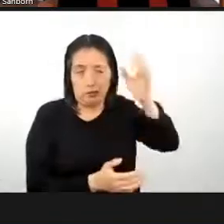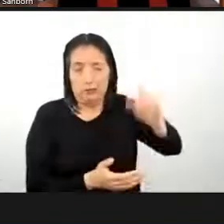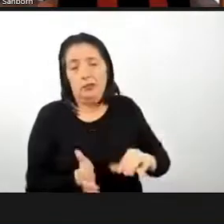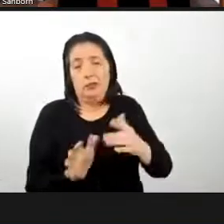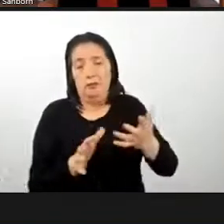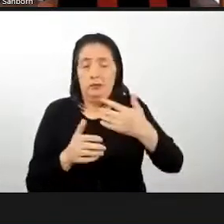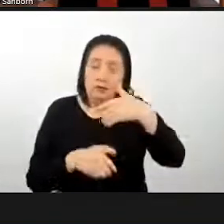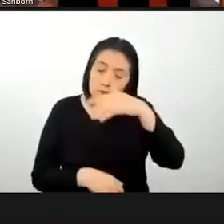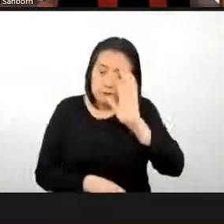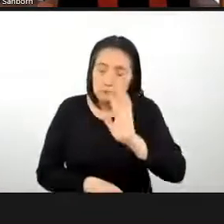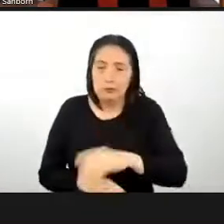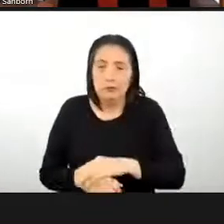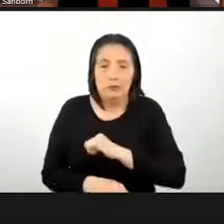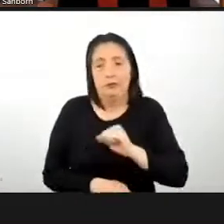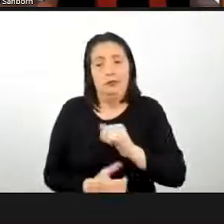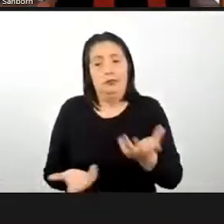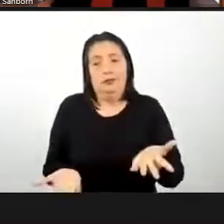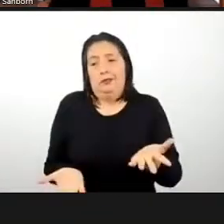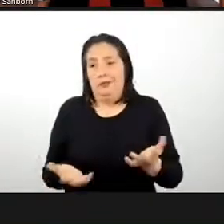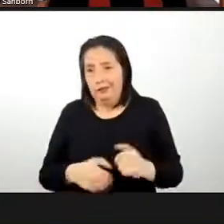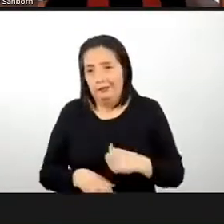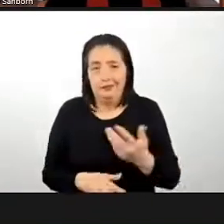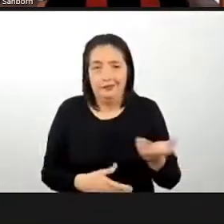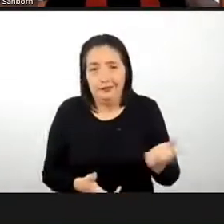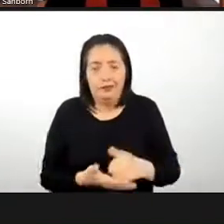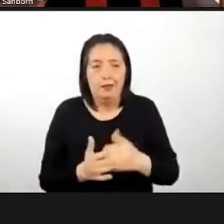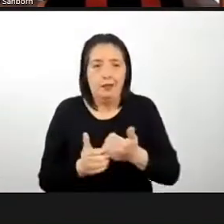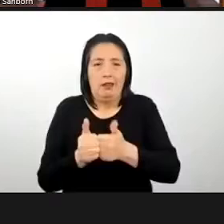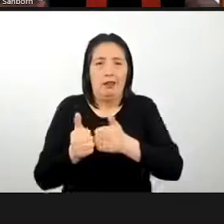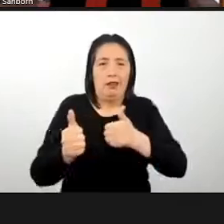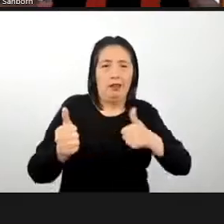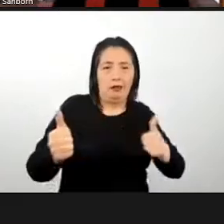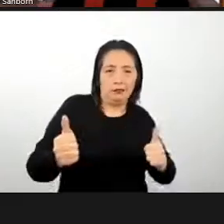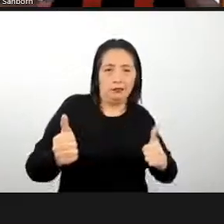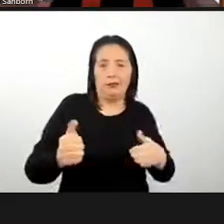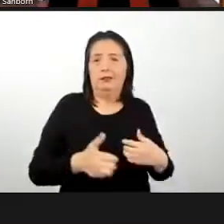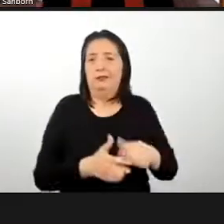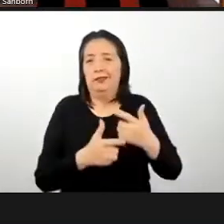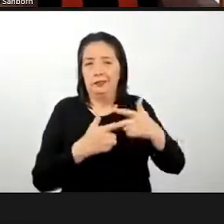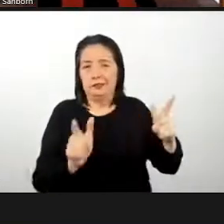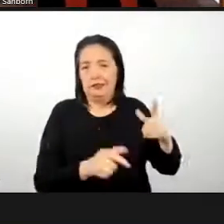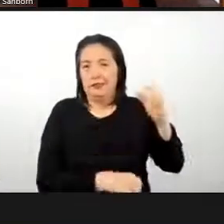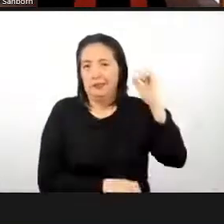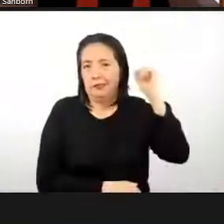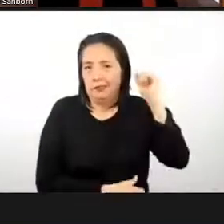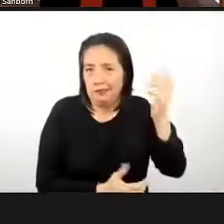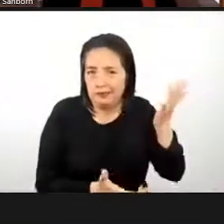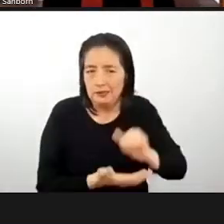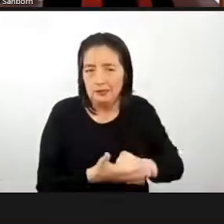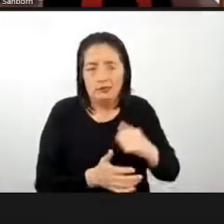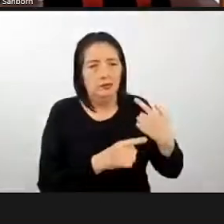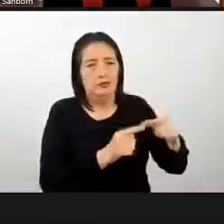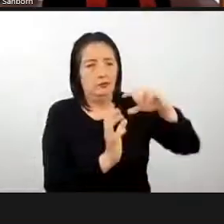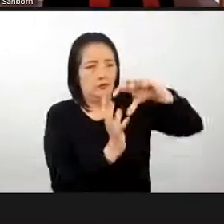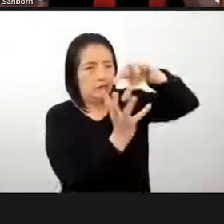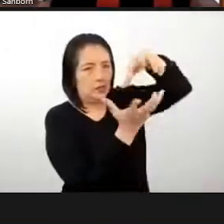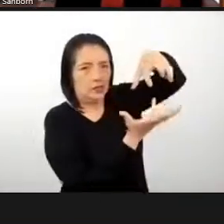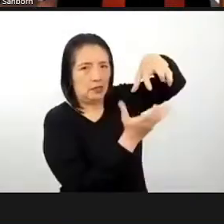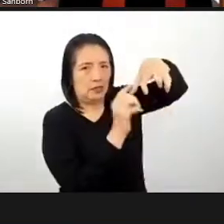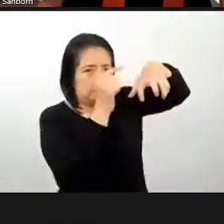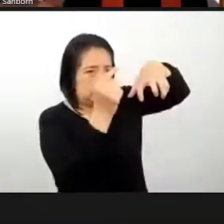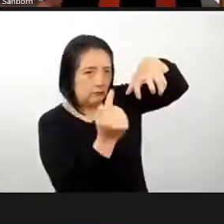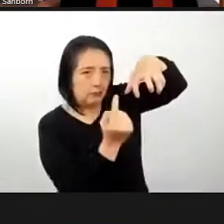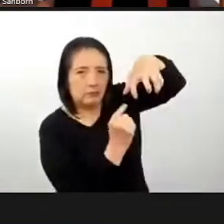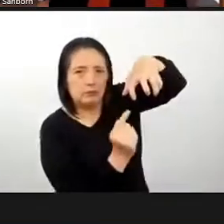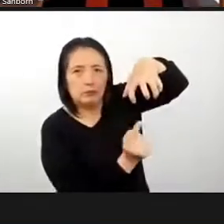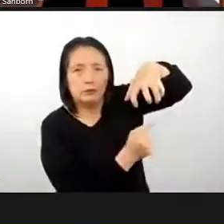contra, lógicamente, pues en contra, ¿cómo vamos a estar? Ha habido un retroceso de libertades y de derechos en todas partes del mundo. Y